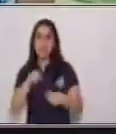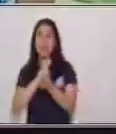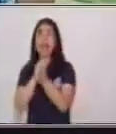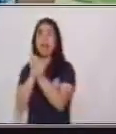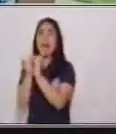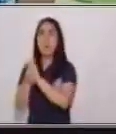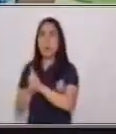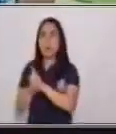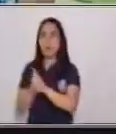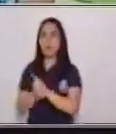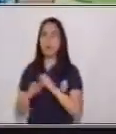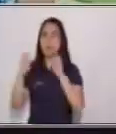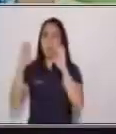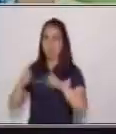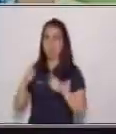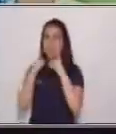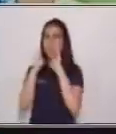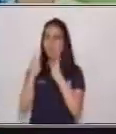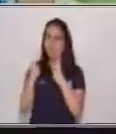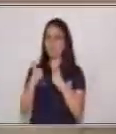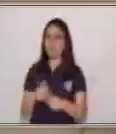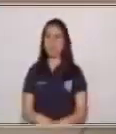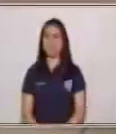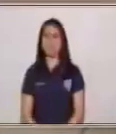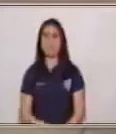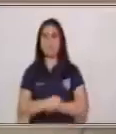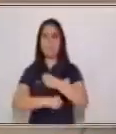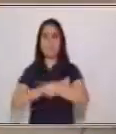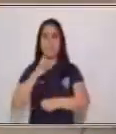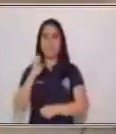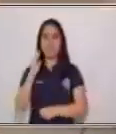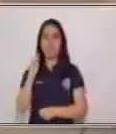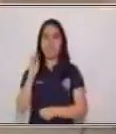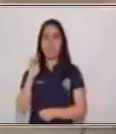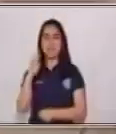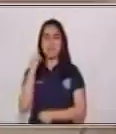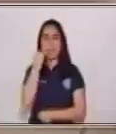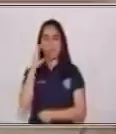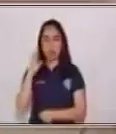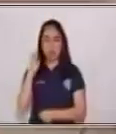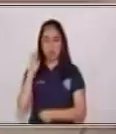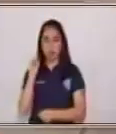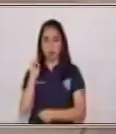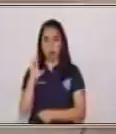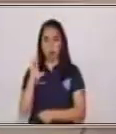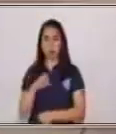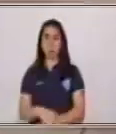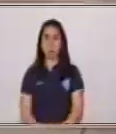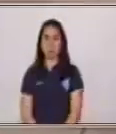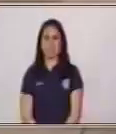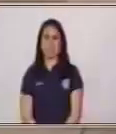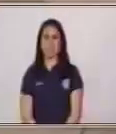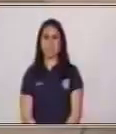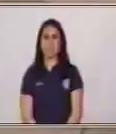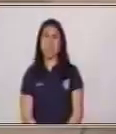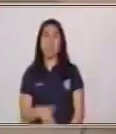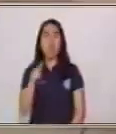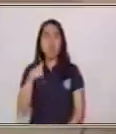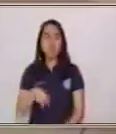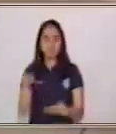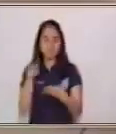Federico García Lorca. Quiero que prestes especial atención a este poema, lo leeremos juntos y lo puedes